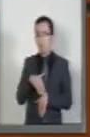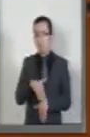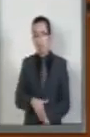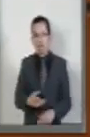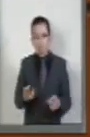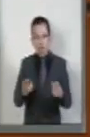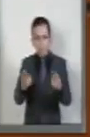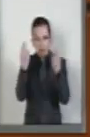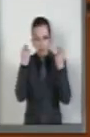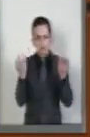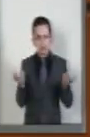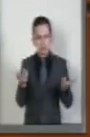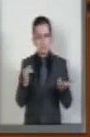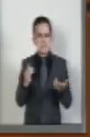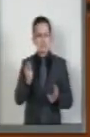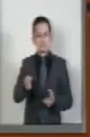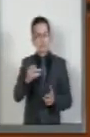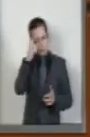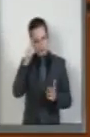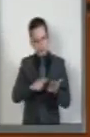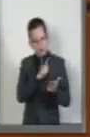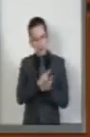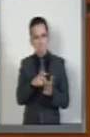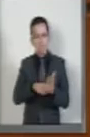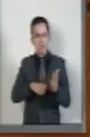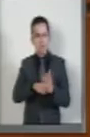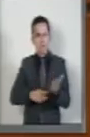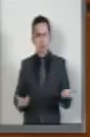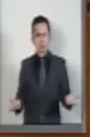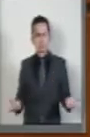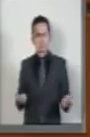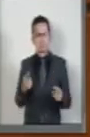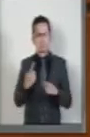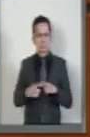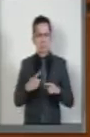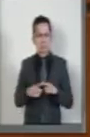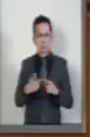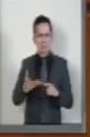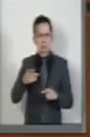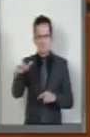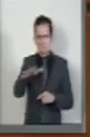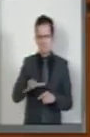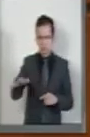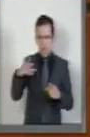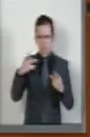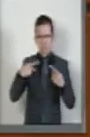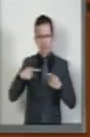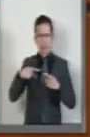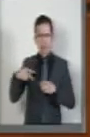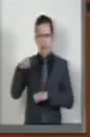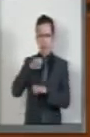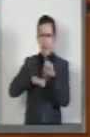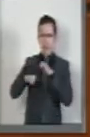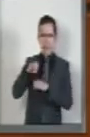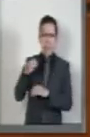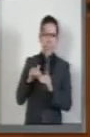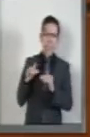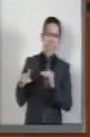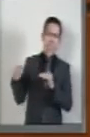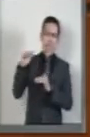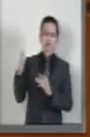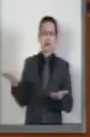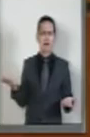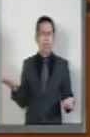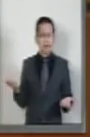ley. Esta manifestación organizada por los magnates sí tuvo mesa de negociación.